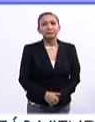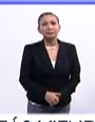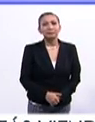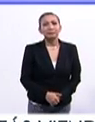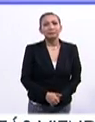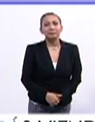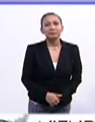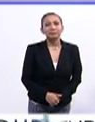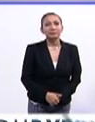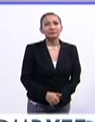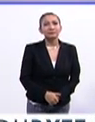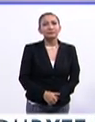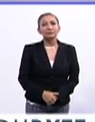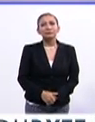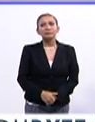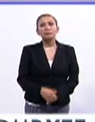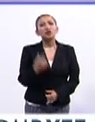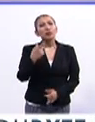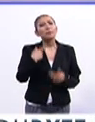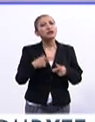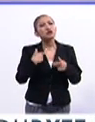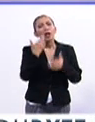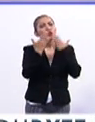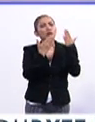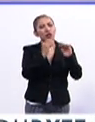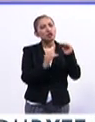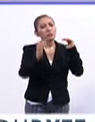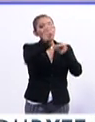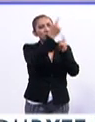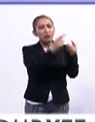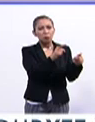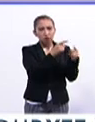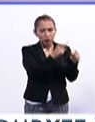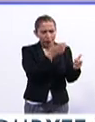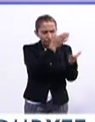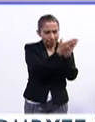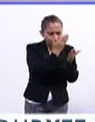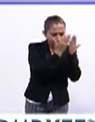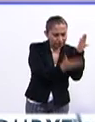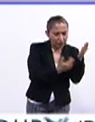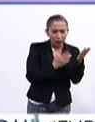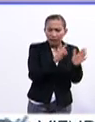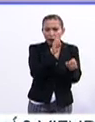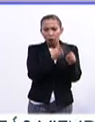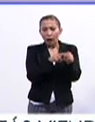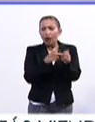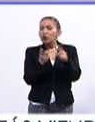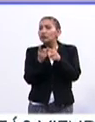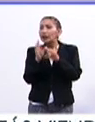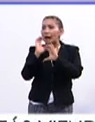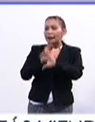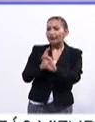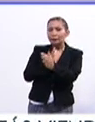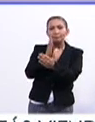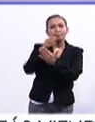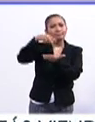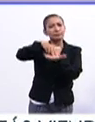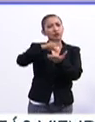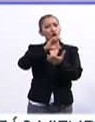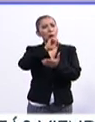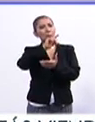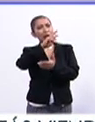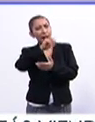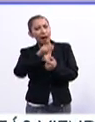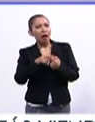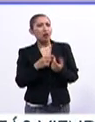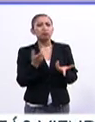cuando alguien estudia como tu buena superior de música la salida natural es que cantar éste ópera